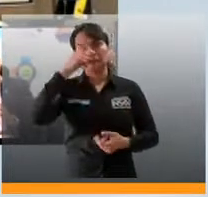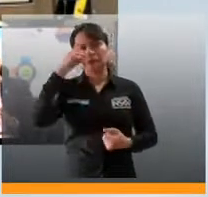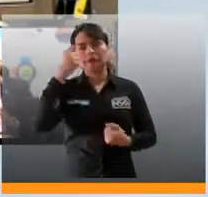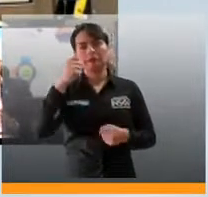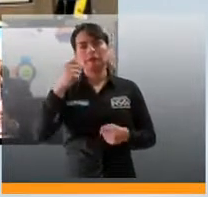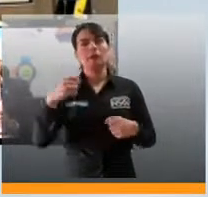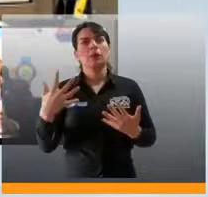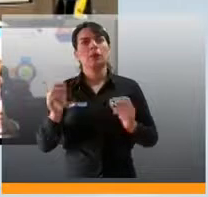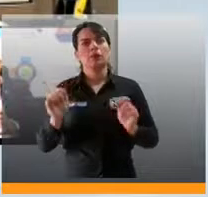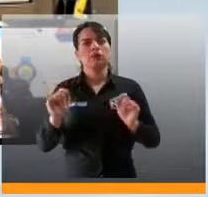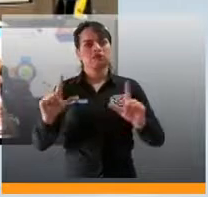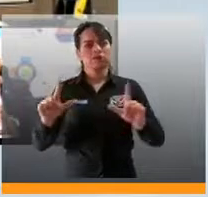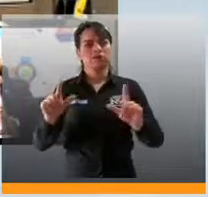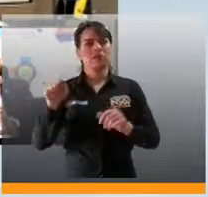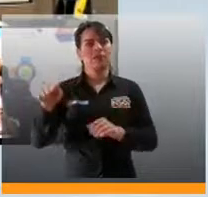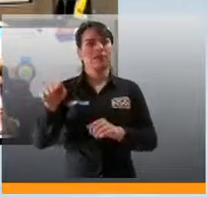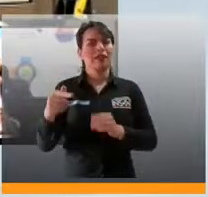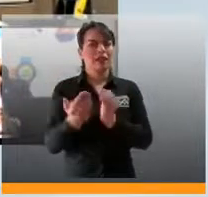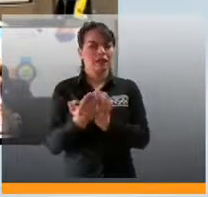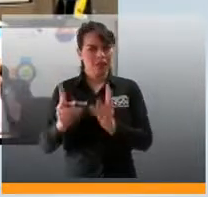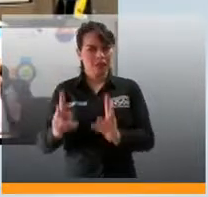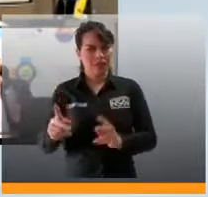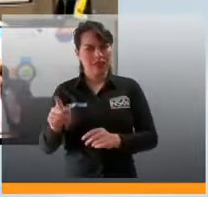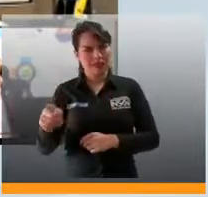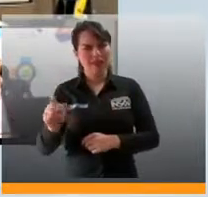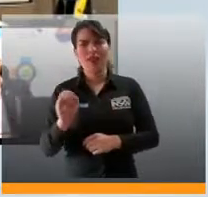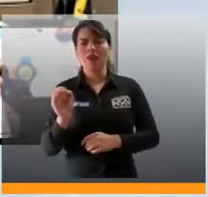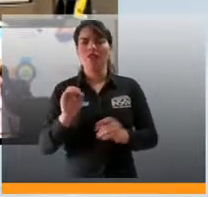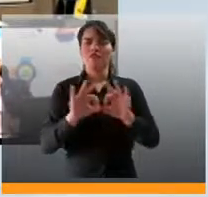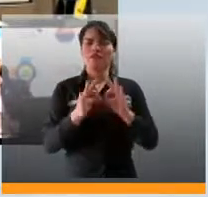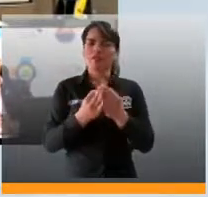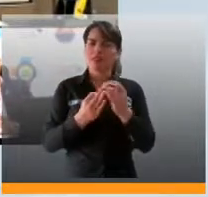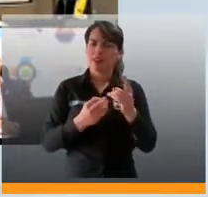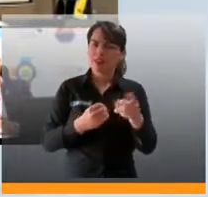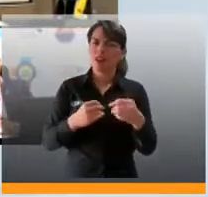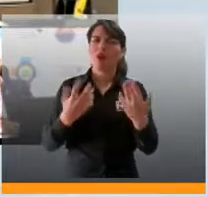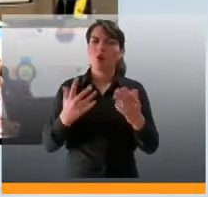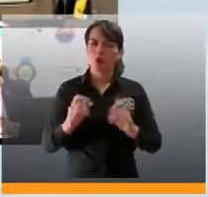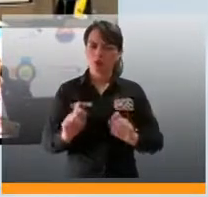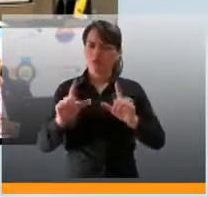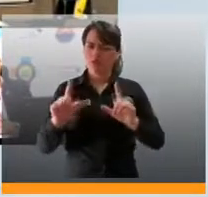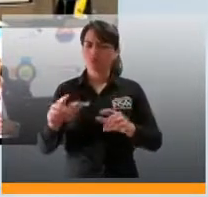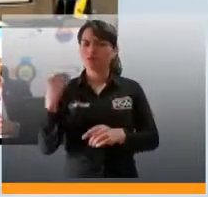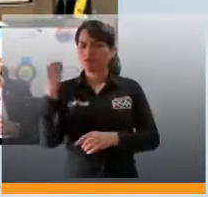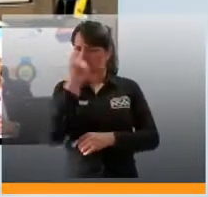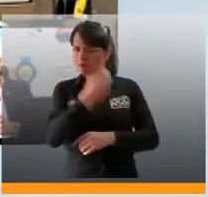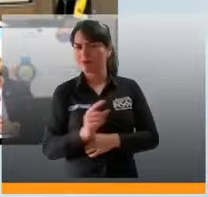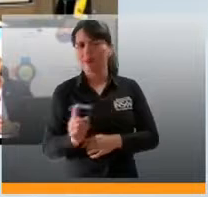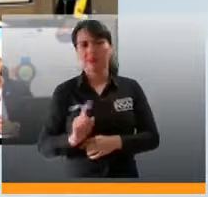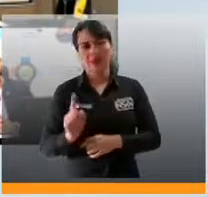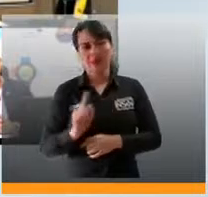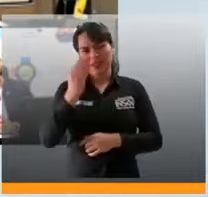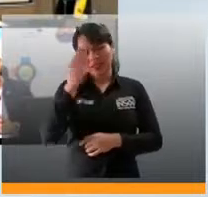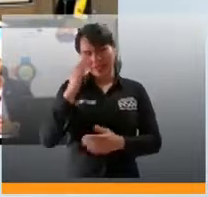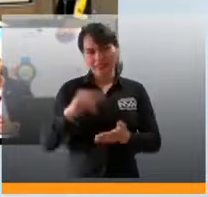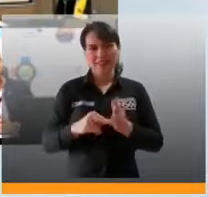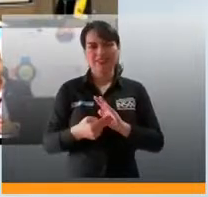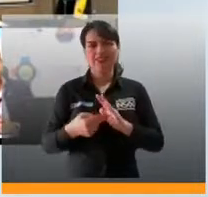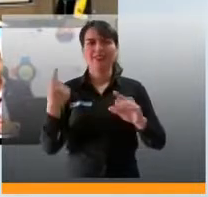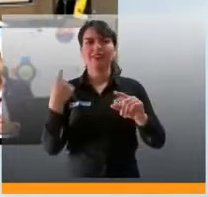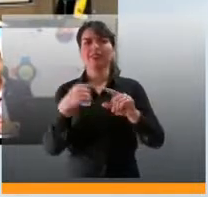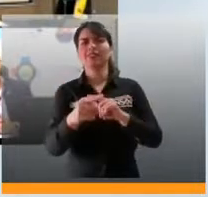un estudiante y su familia. El grado tiene una significancia enorme. Entonces, hacer algo tan despersonalizado de enviar